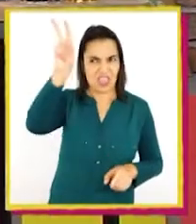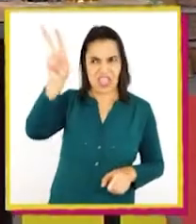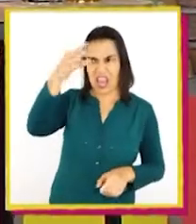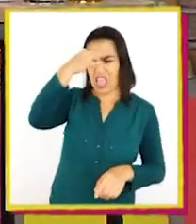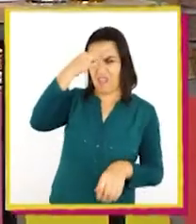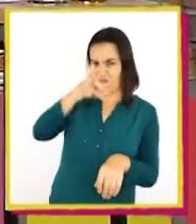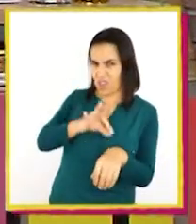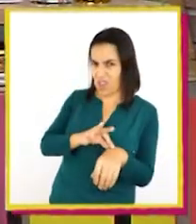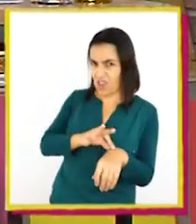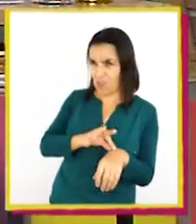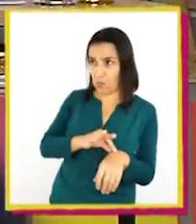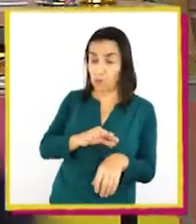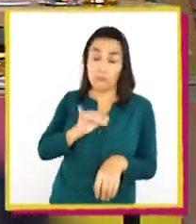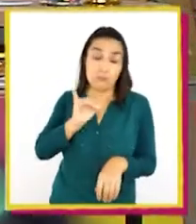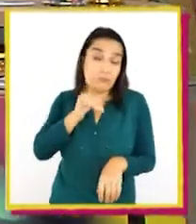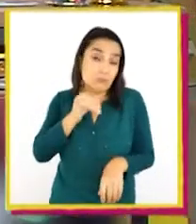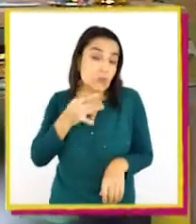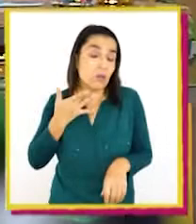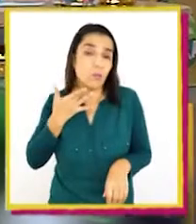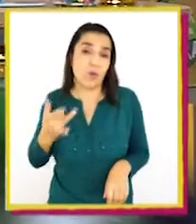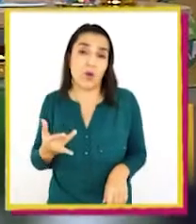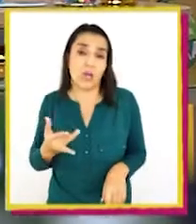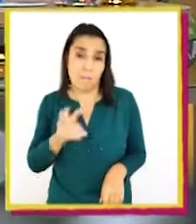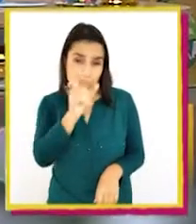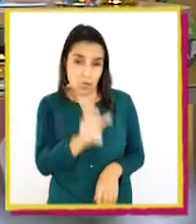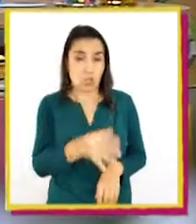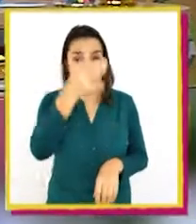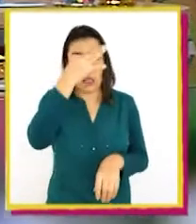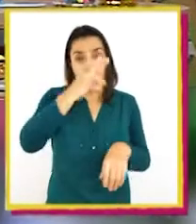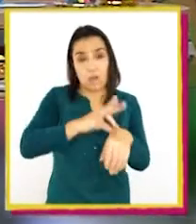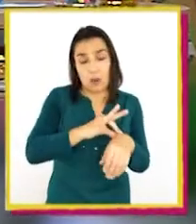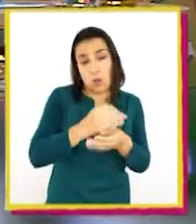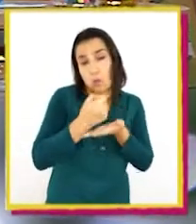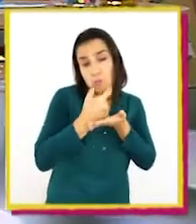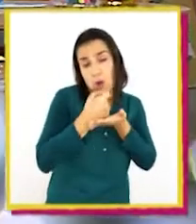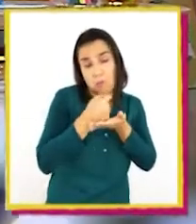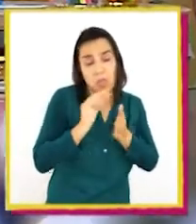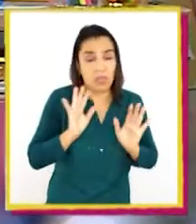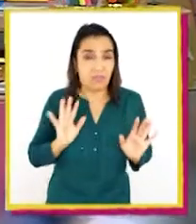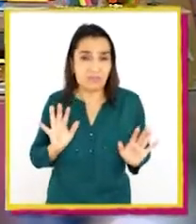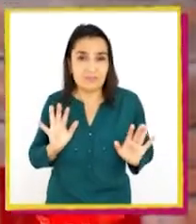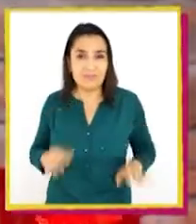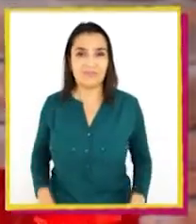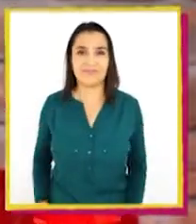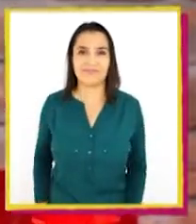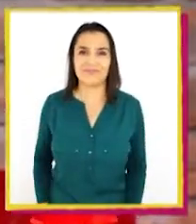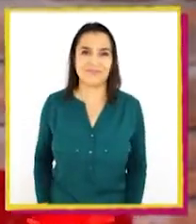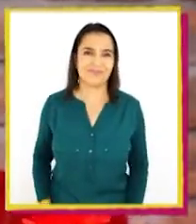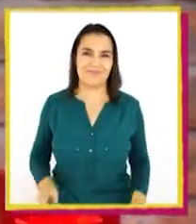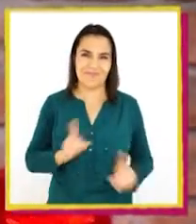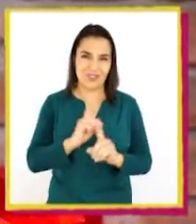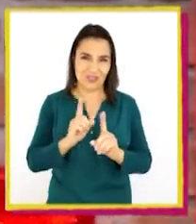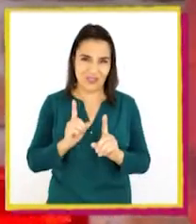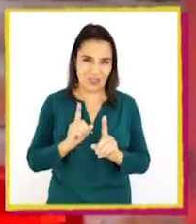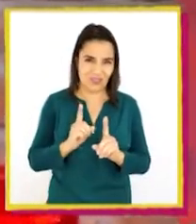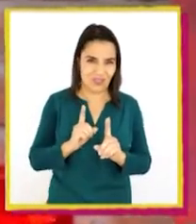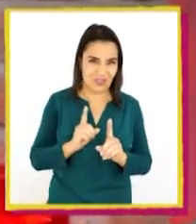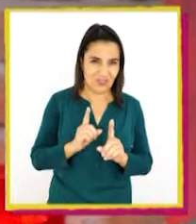enfermos? ¡Sí! Porque cuando uno está enfermo, toma remedios, ¿no? ¿No es